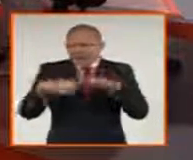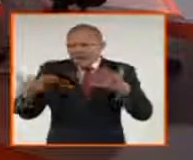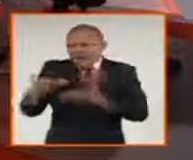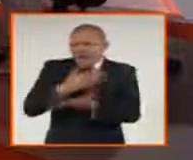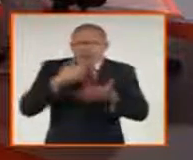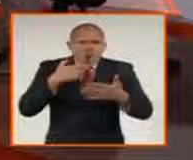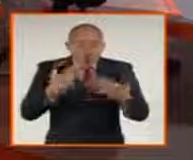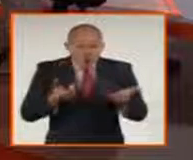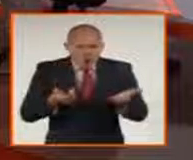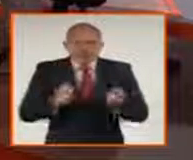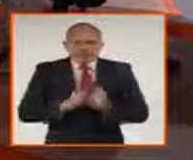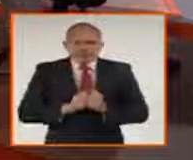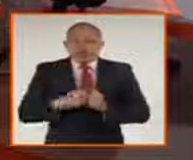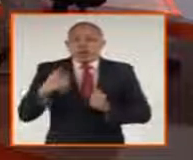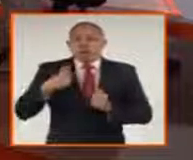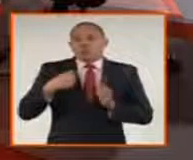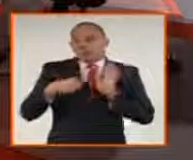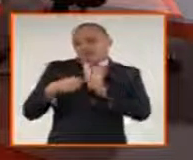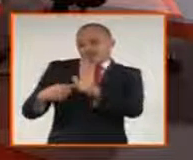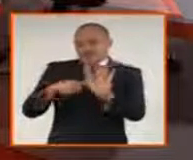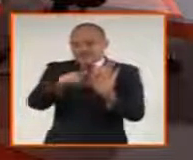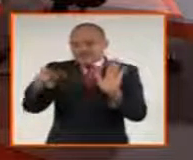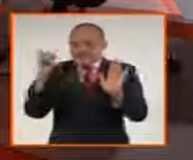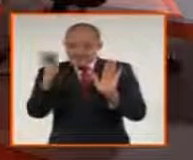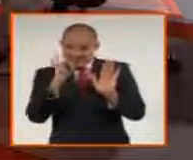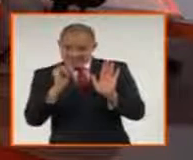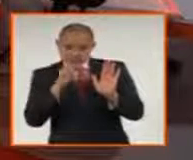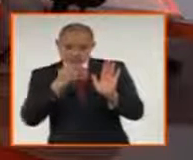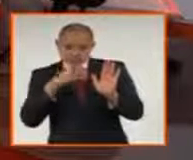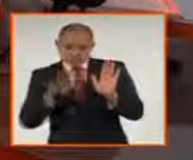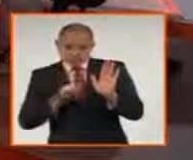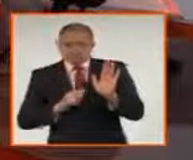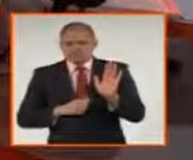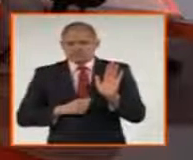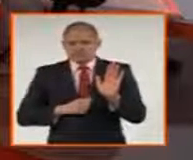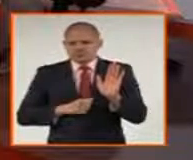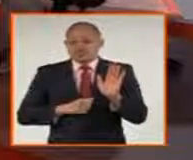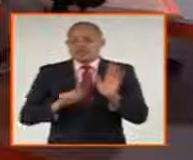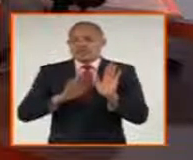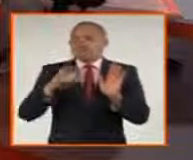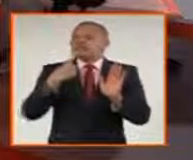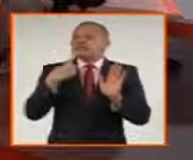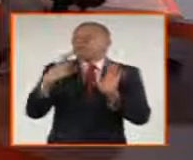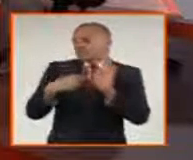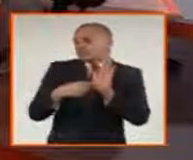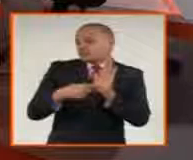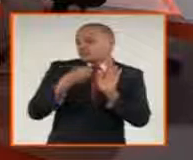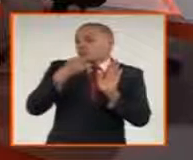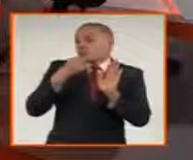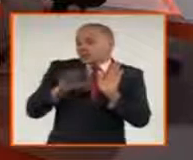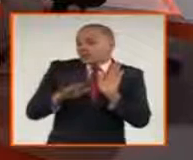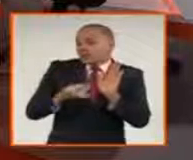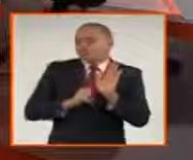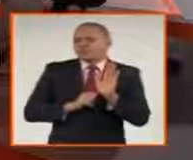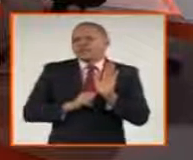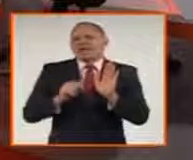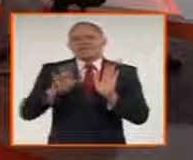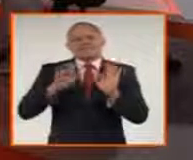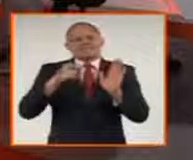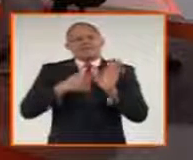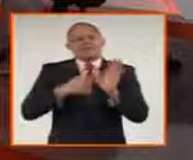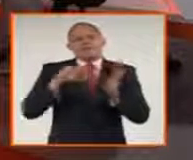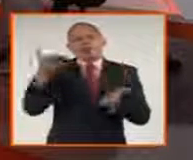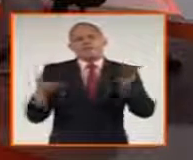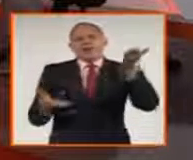les mostraba un video de cómo puede ser, por ejemplo, el parentesco en las normas en otros países. Me decía,